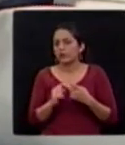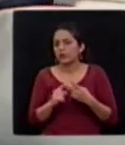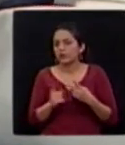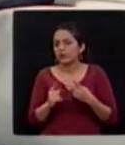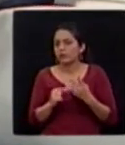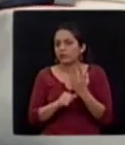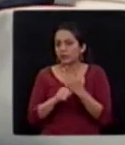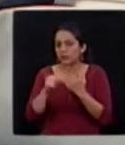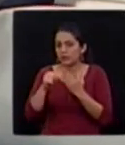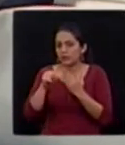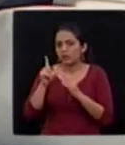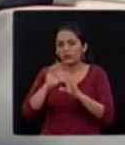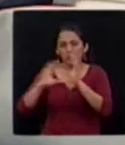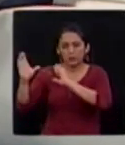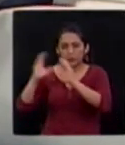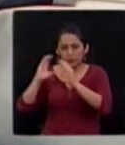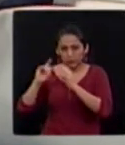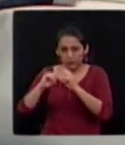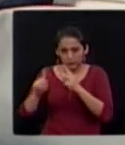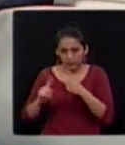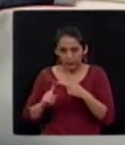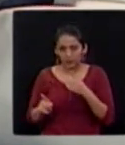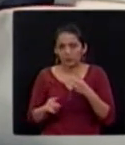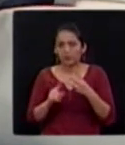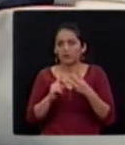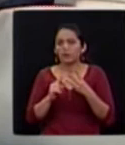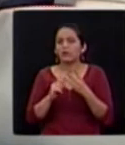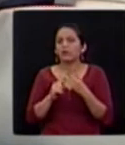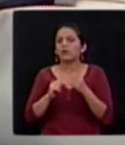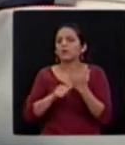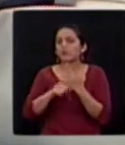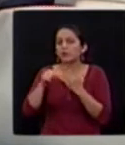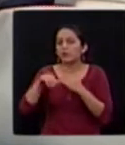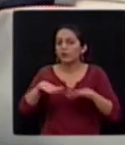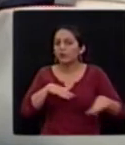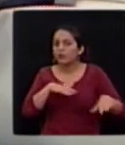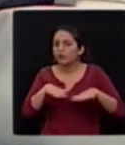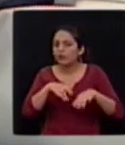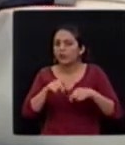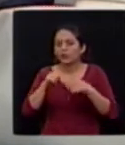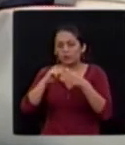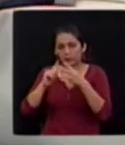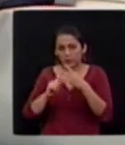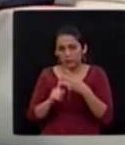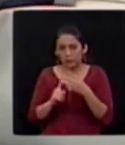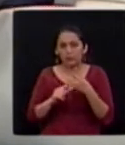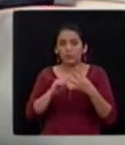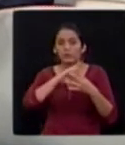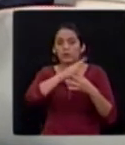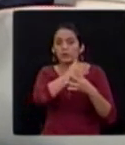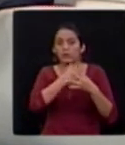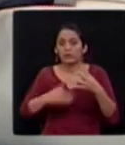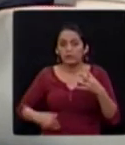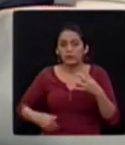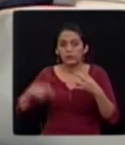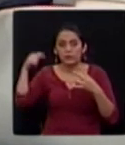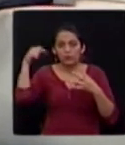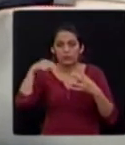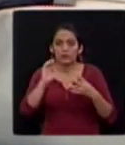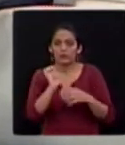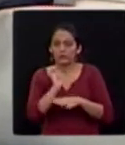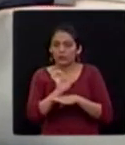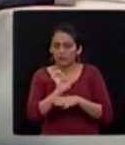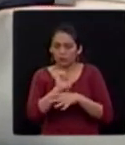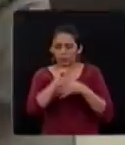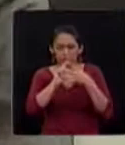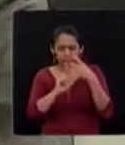Telecomunicaciones, después ministro coordinador de sectores estratégicos, después vicepresidente de la República encargado de los sectores estratégicos.